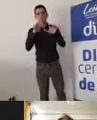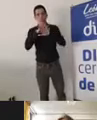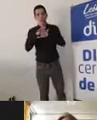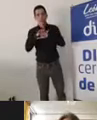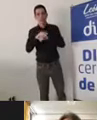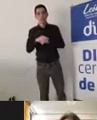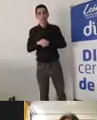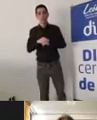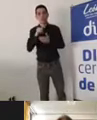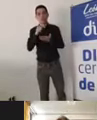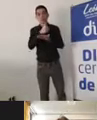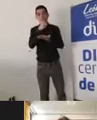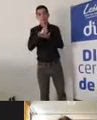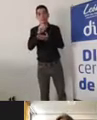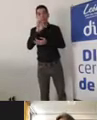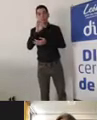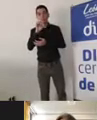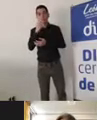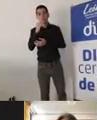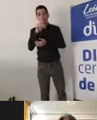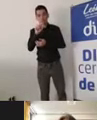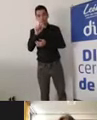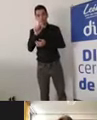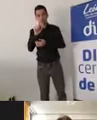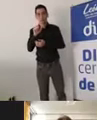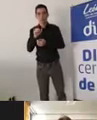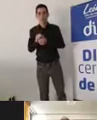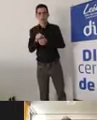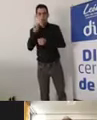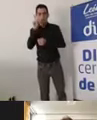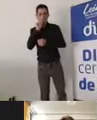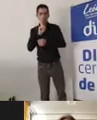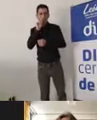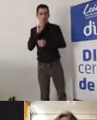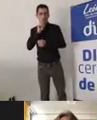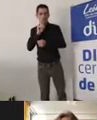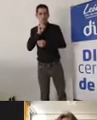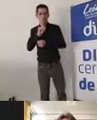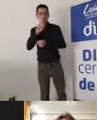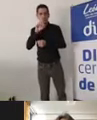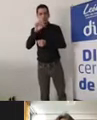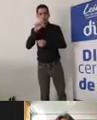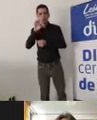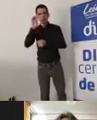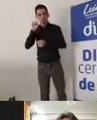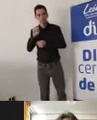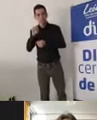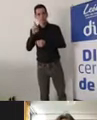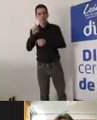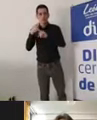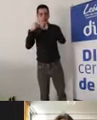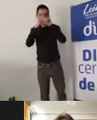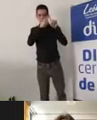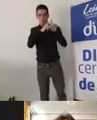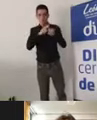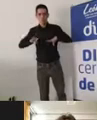mujer alcaldesa, una mujer además lesbiana, una mujer diversa, y en este caso gano yo como concejal con una votación histórica también